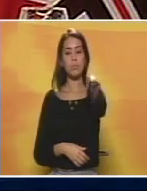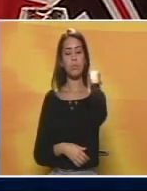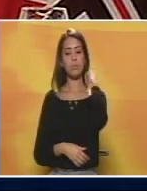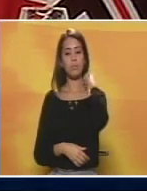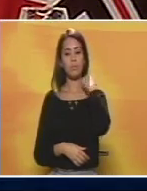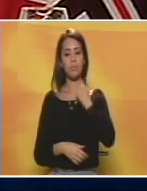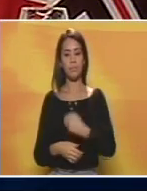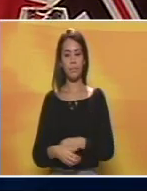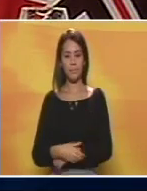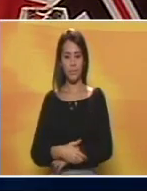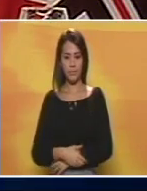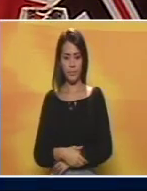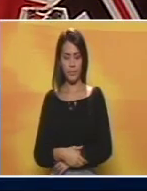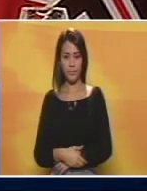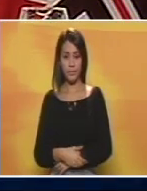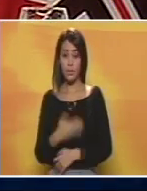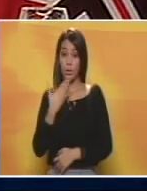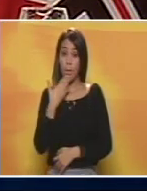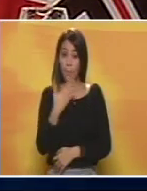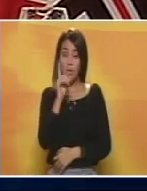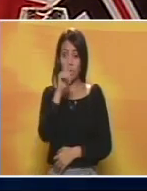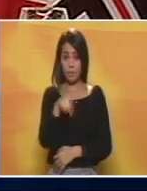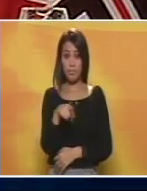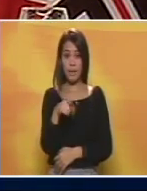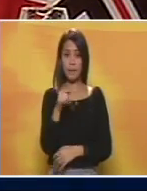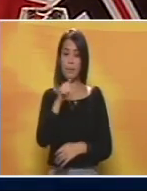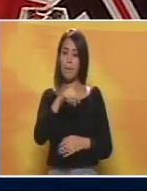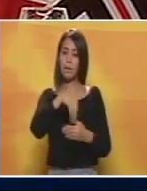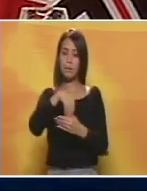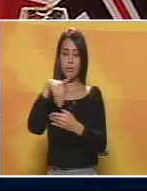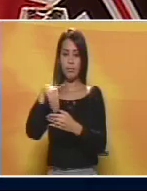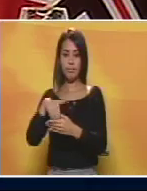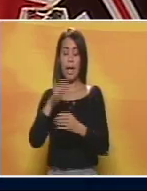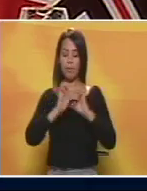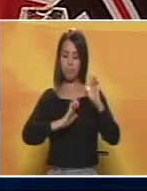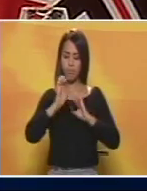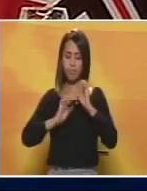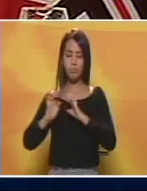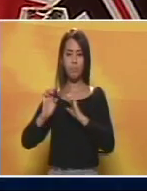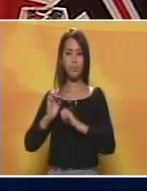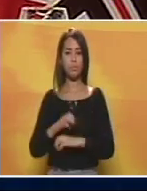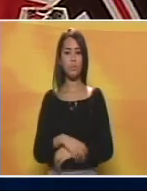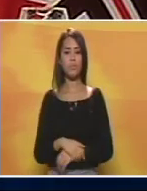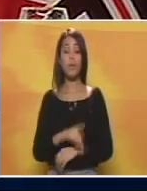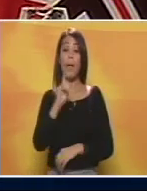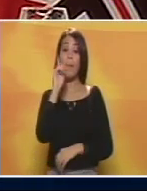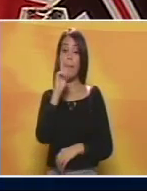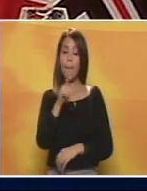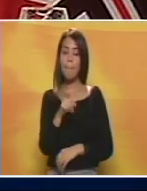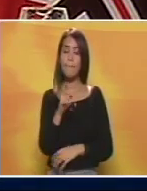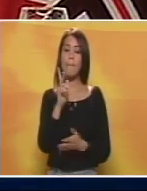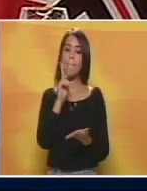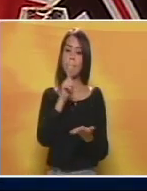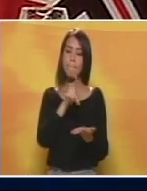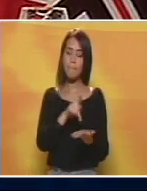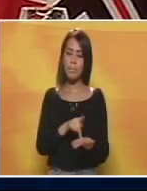Nos dicen, nos han solicitado también que para estas auditorías podamos tener presencia de